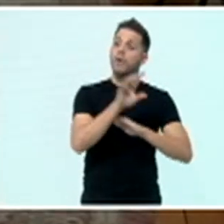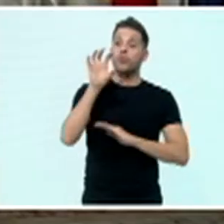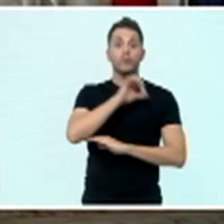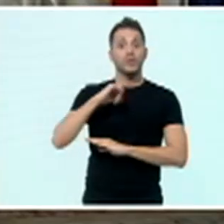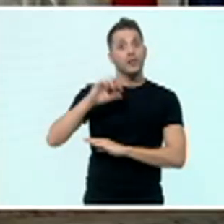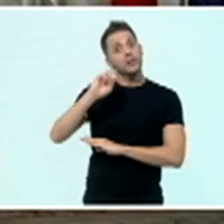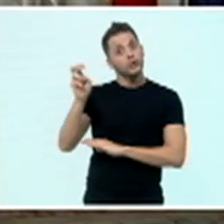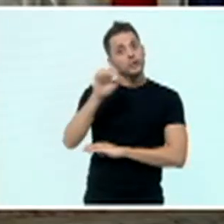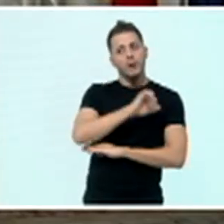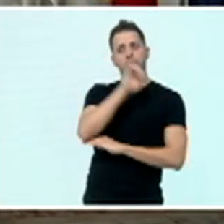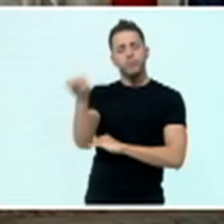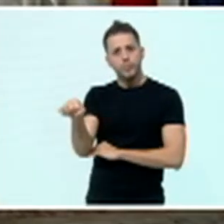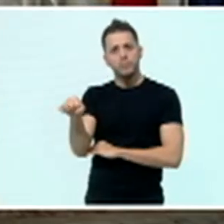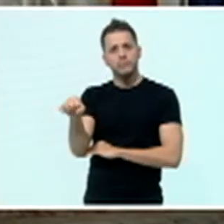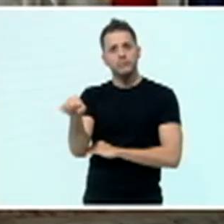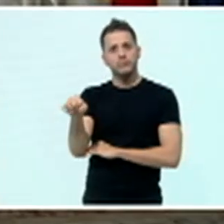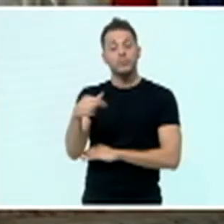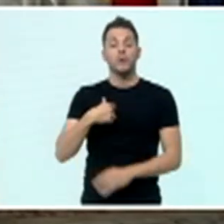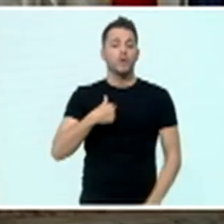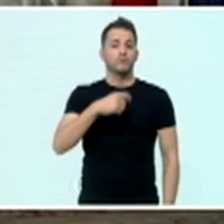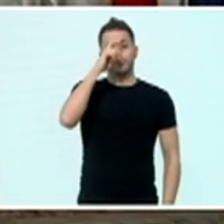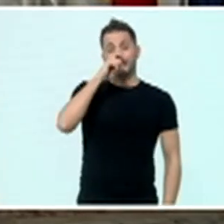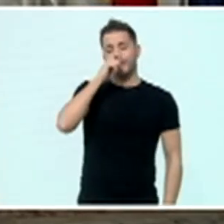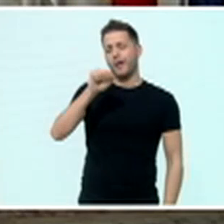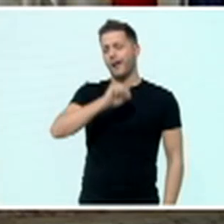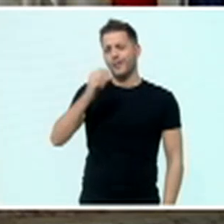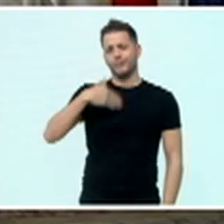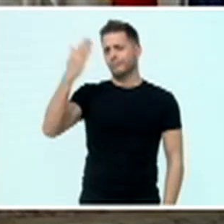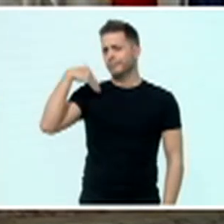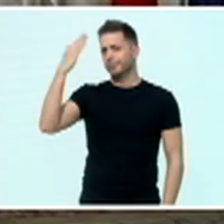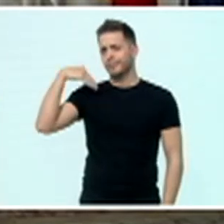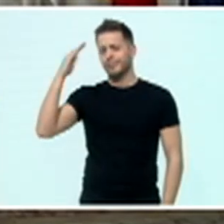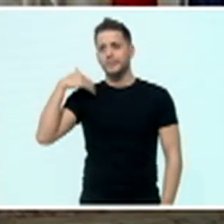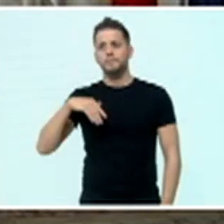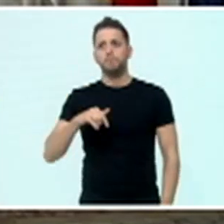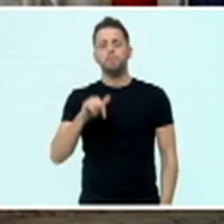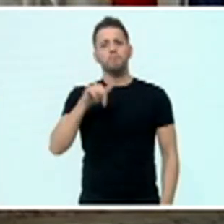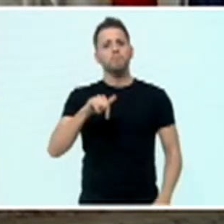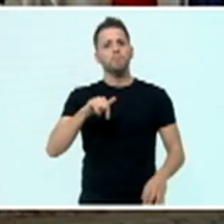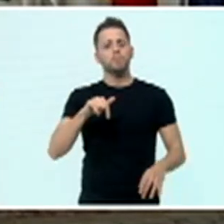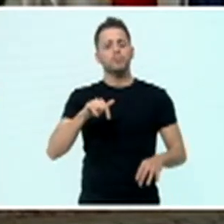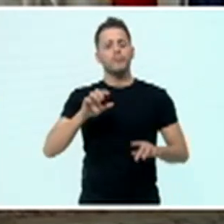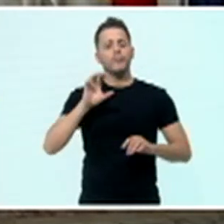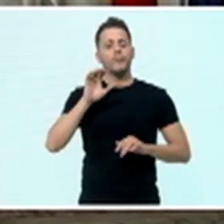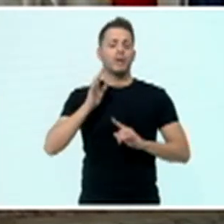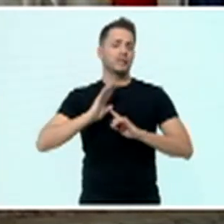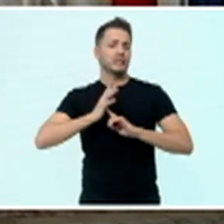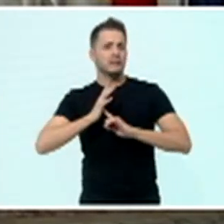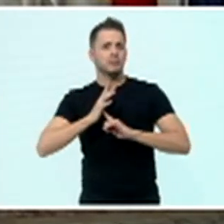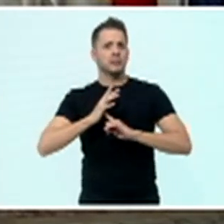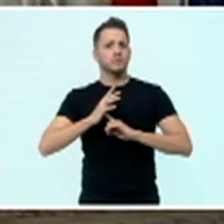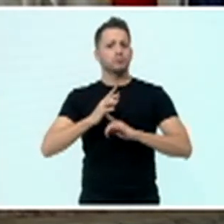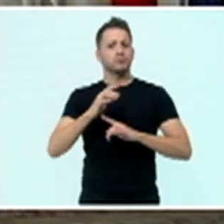comunidades. Yo recuerdo desde hace muchos años cómo esta tierra modesta,